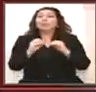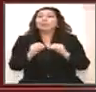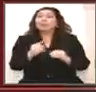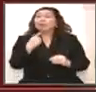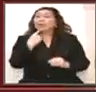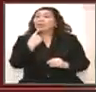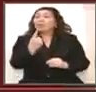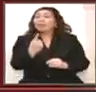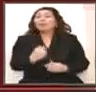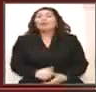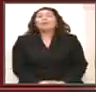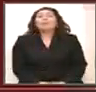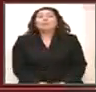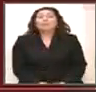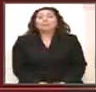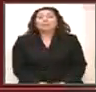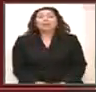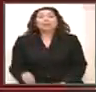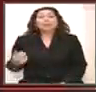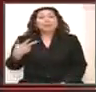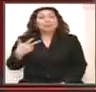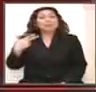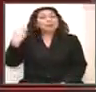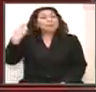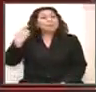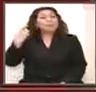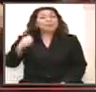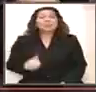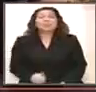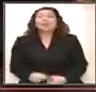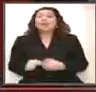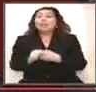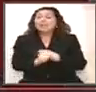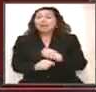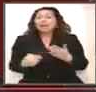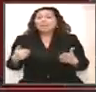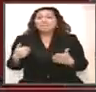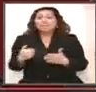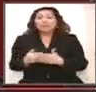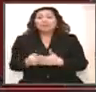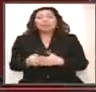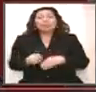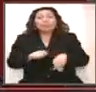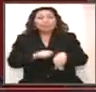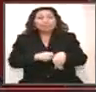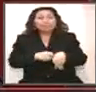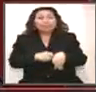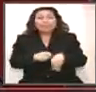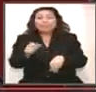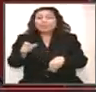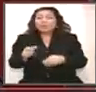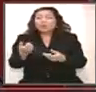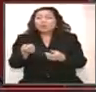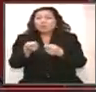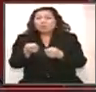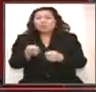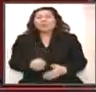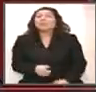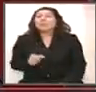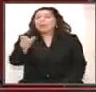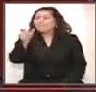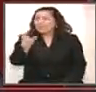finalmente comentar la tercera política, política nacional frente a la trata de personas y sus formas de